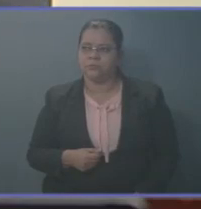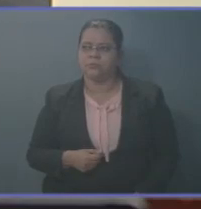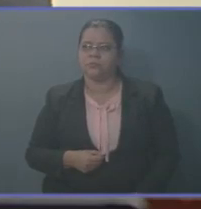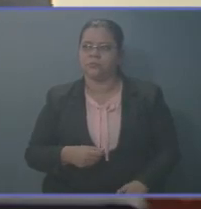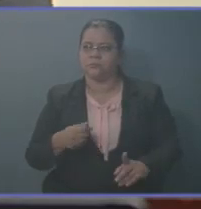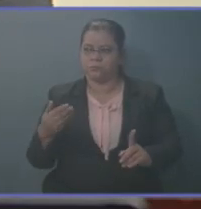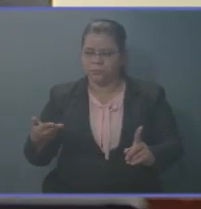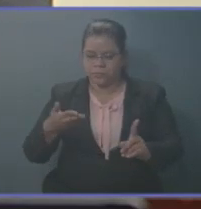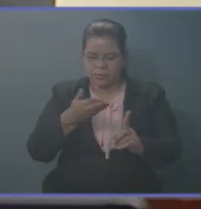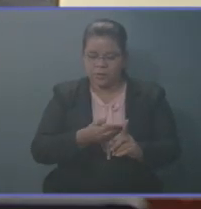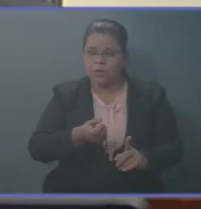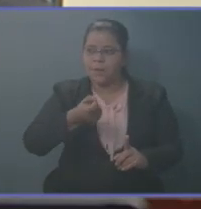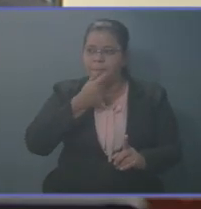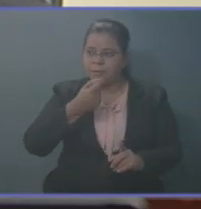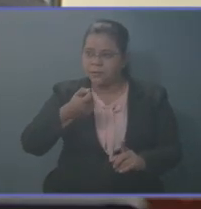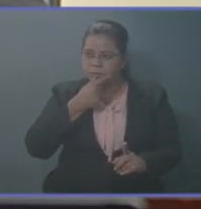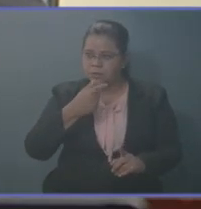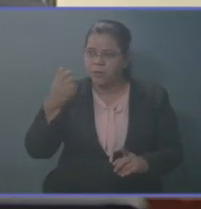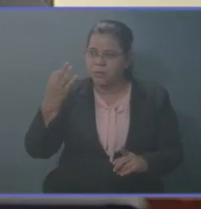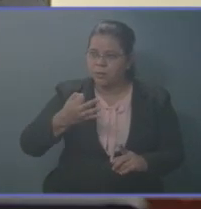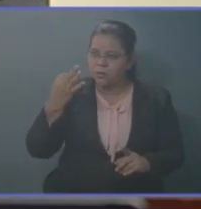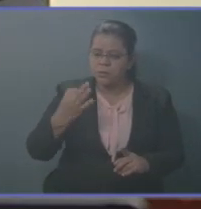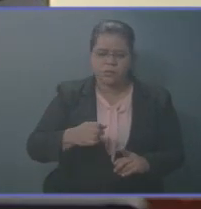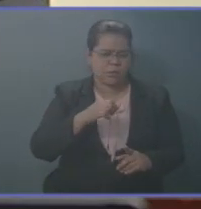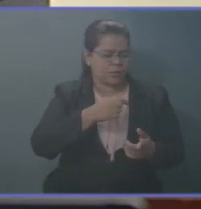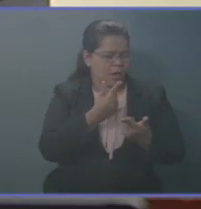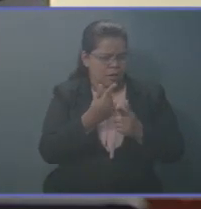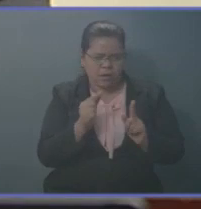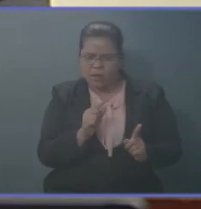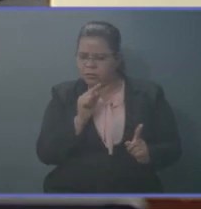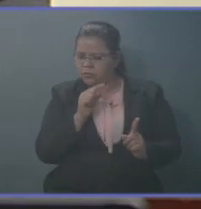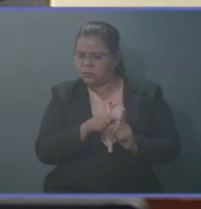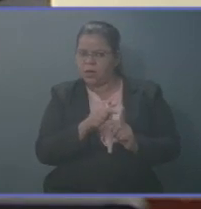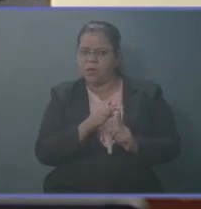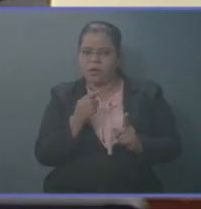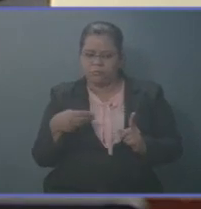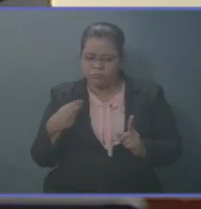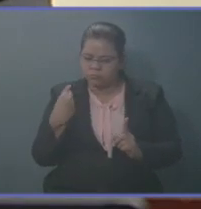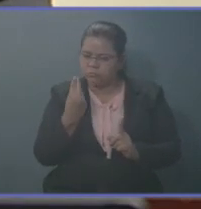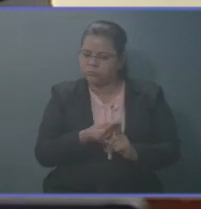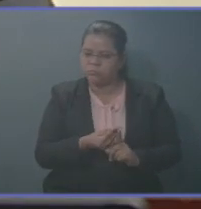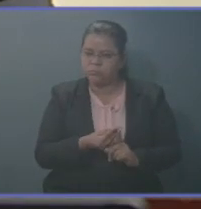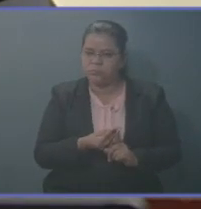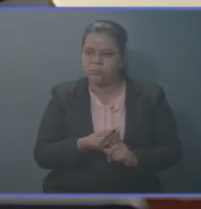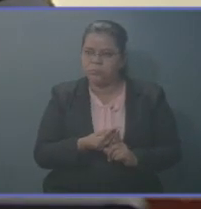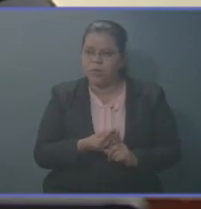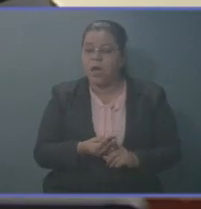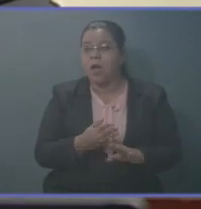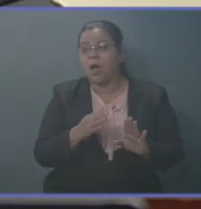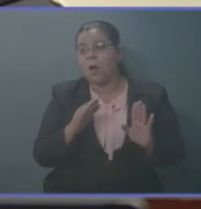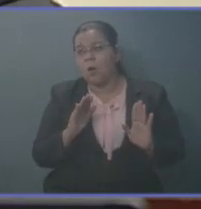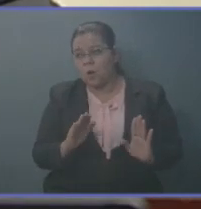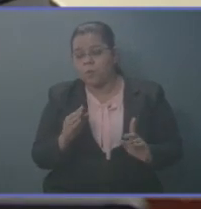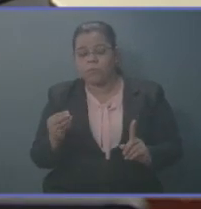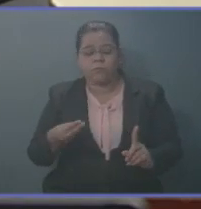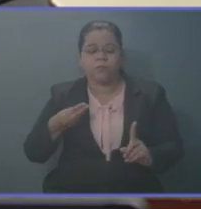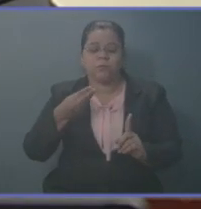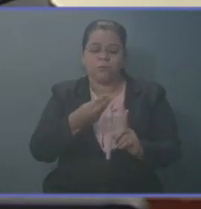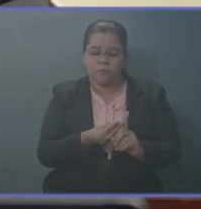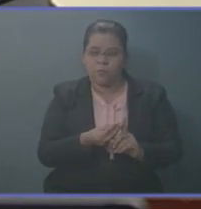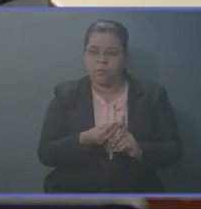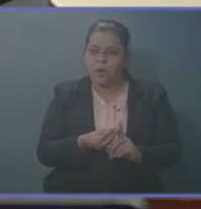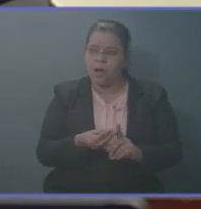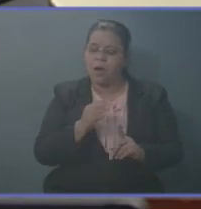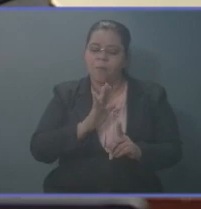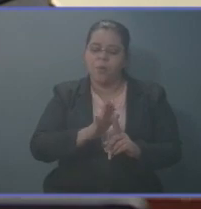que se les suministre la medicina que requiera sin ningún costo, a que éstas puedan ser suministradas o que éstas puedan ser suministradas